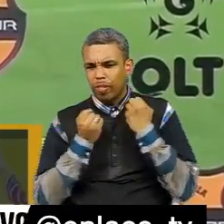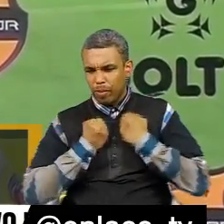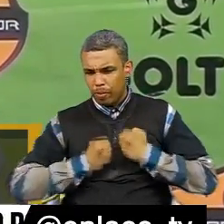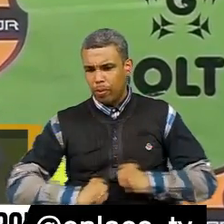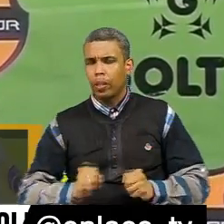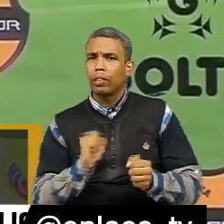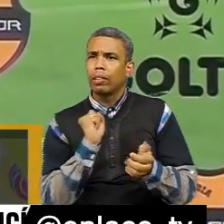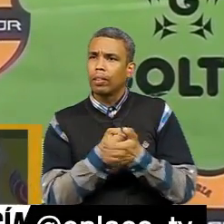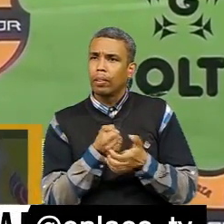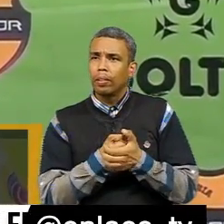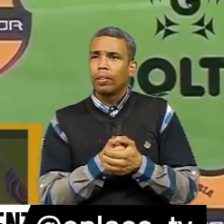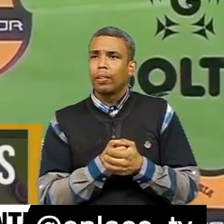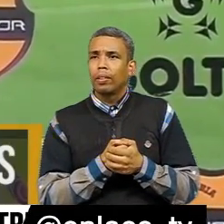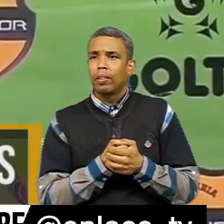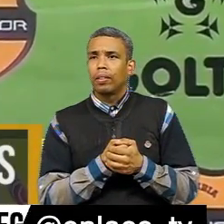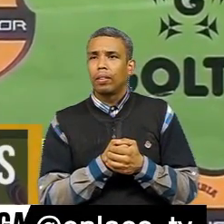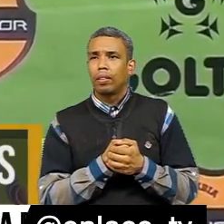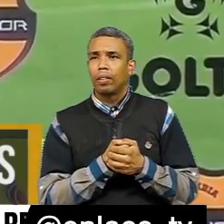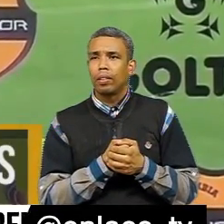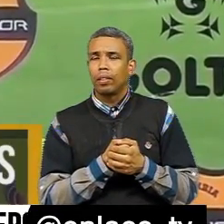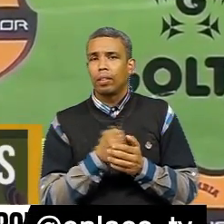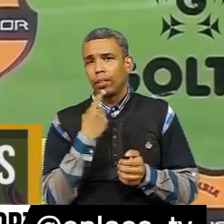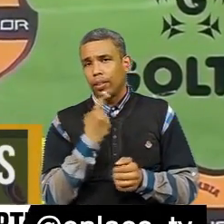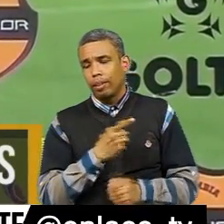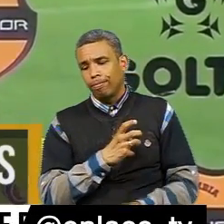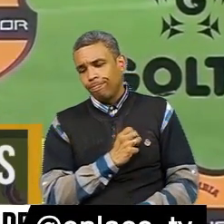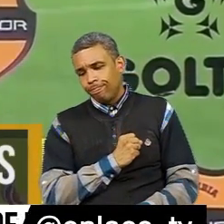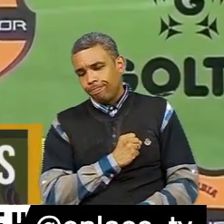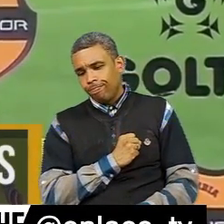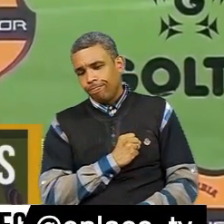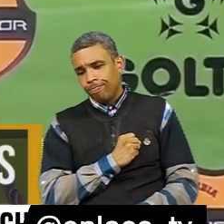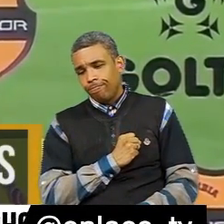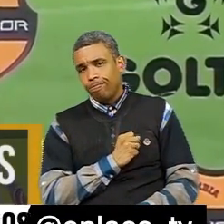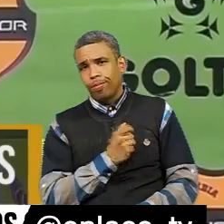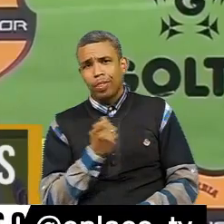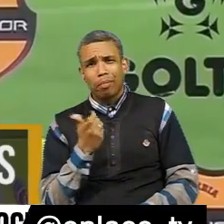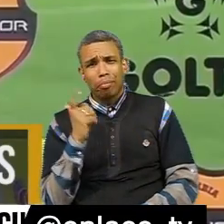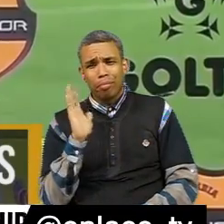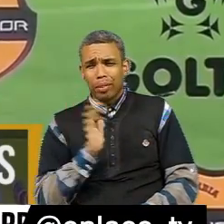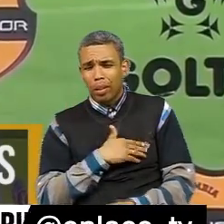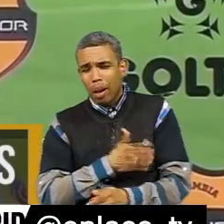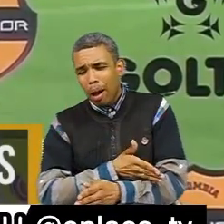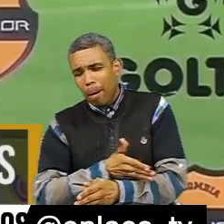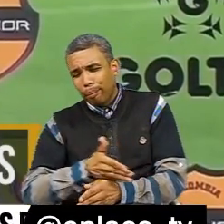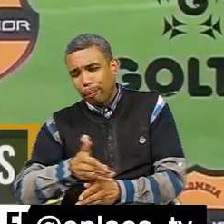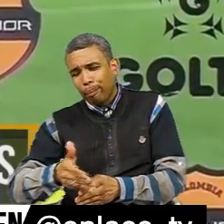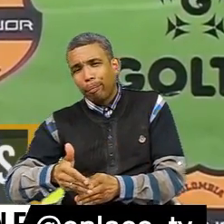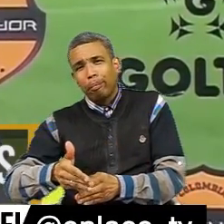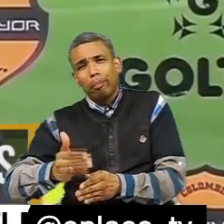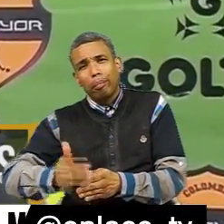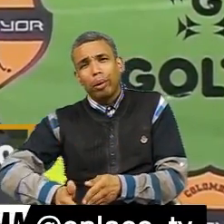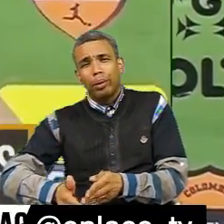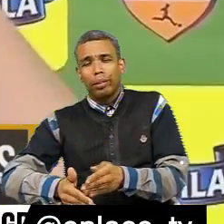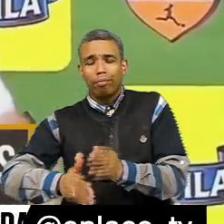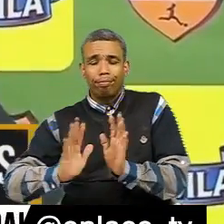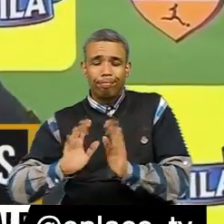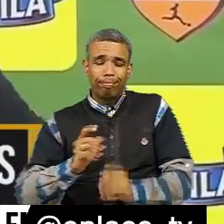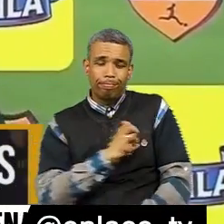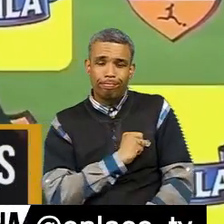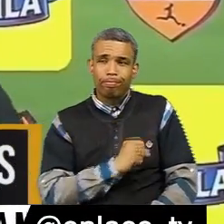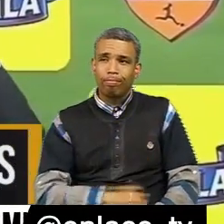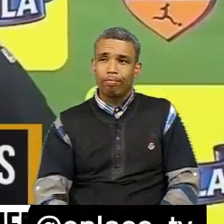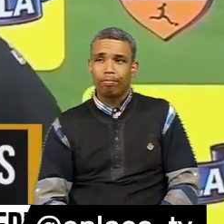todos, pero bueno, como te dije, lastimosamente ya al último minuto nos empatan y es lo maluco del fútbol. Un partido